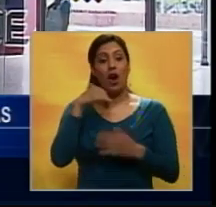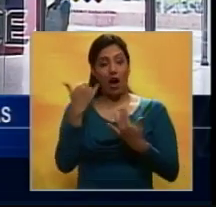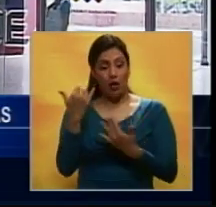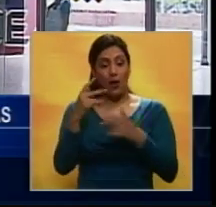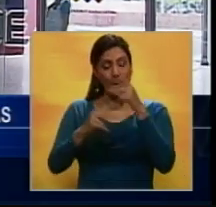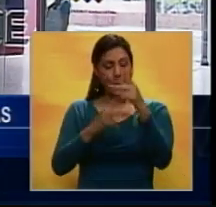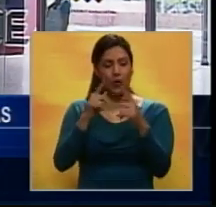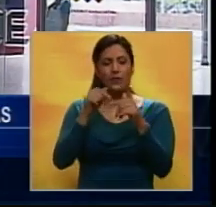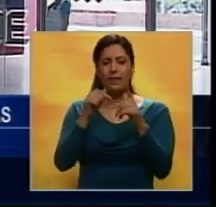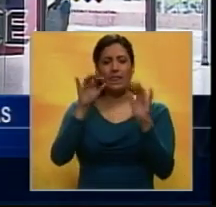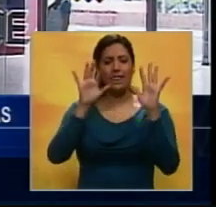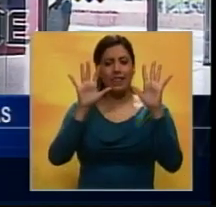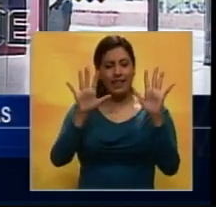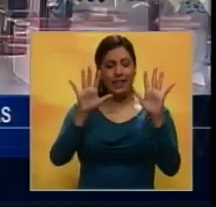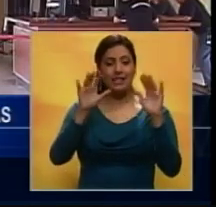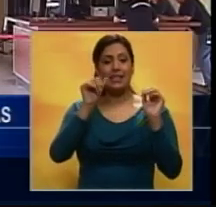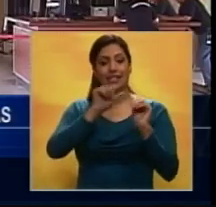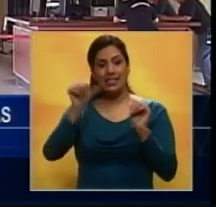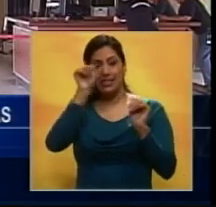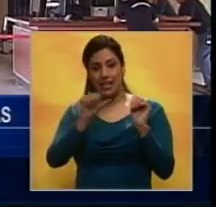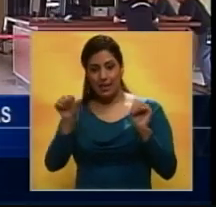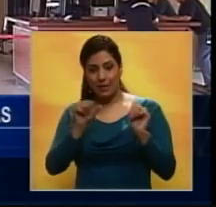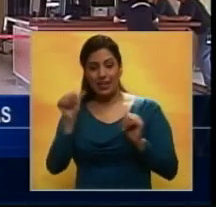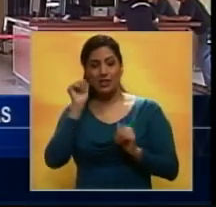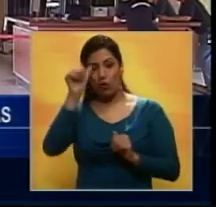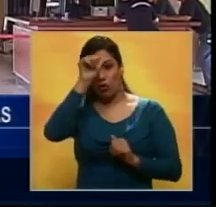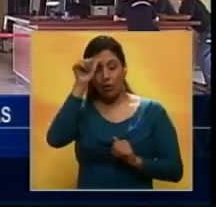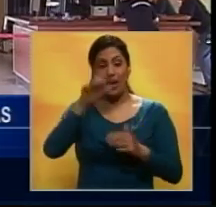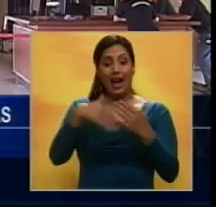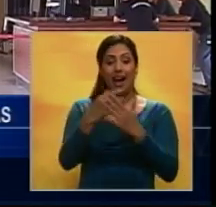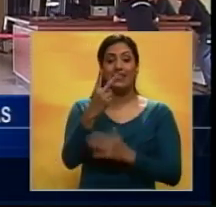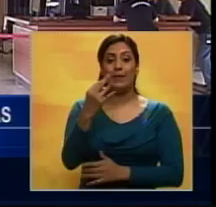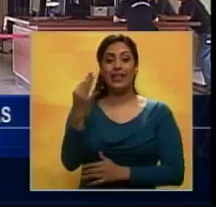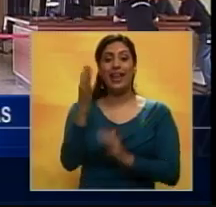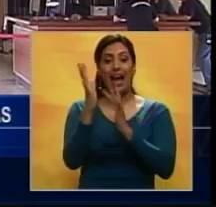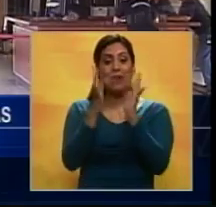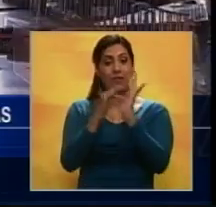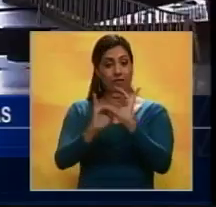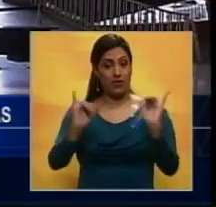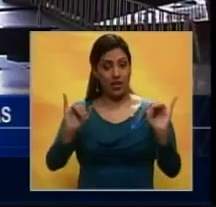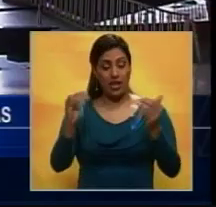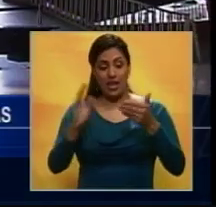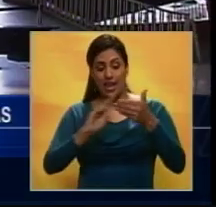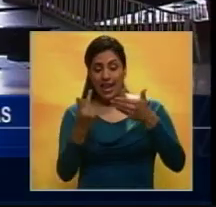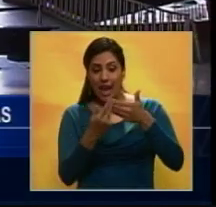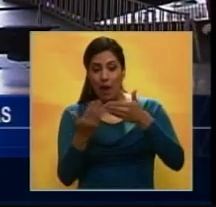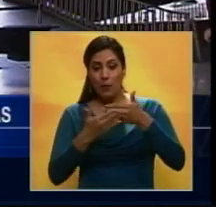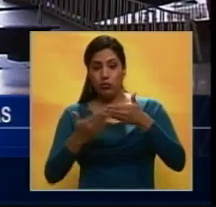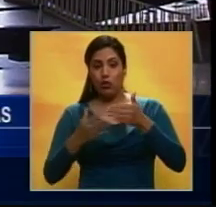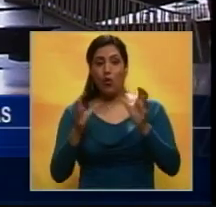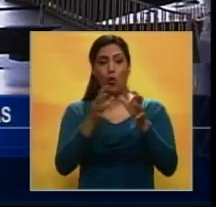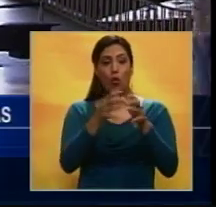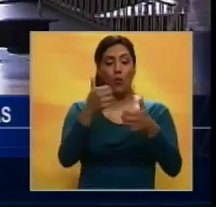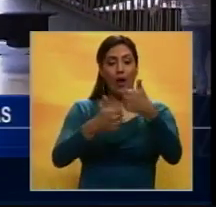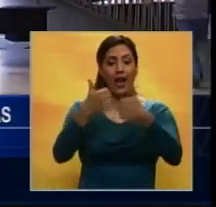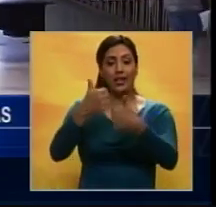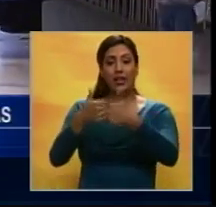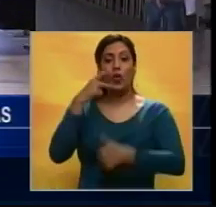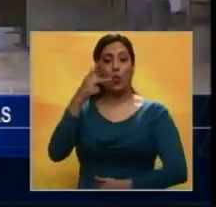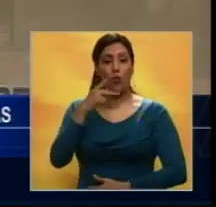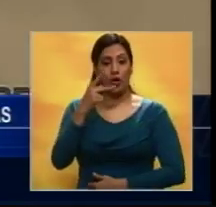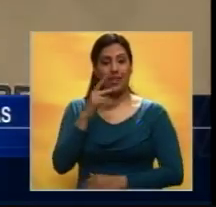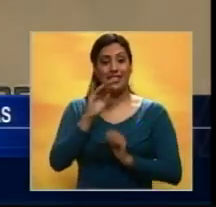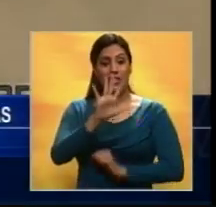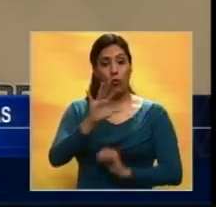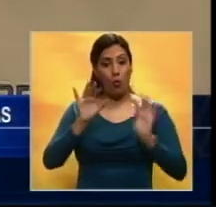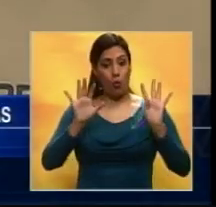se realizará durante 10 fines de semana hasta el 23 de abril y deberán renovar el registro de sus militantes 59